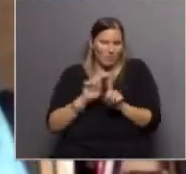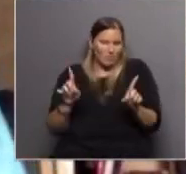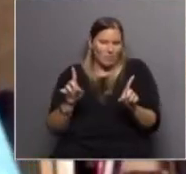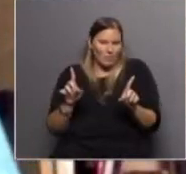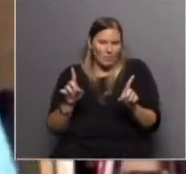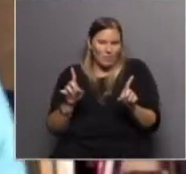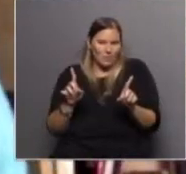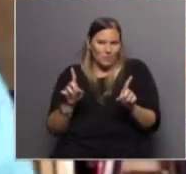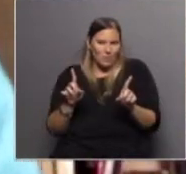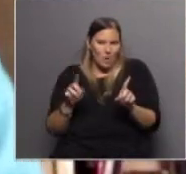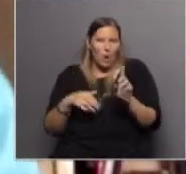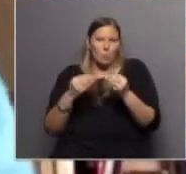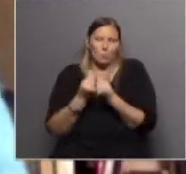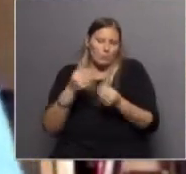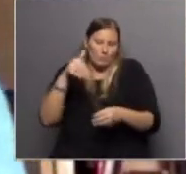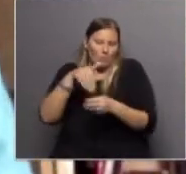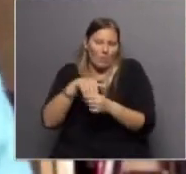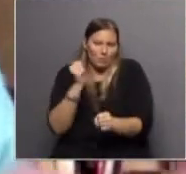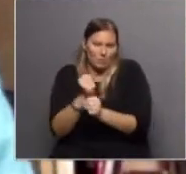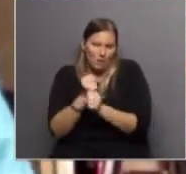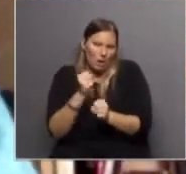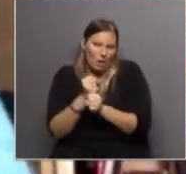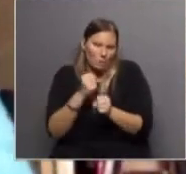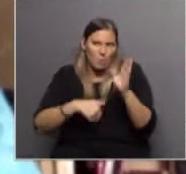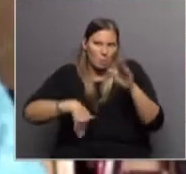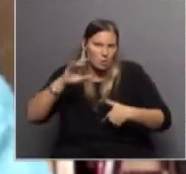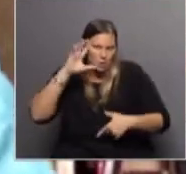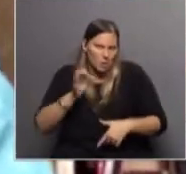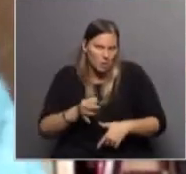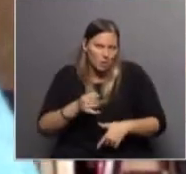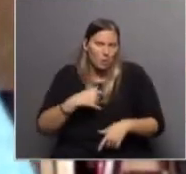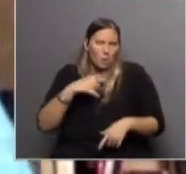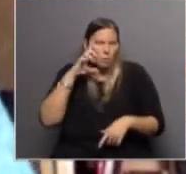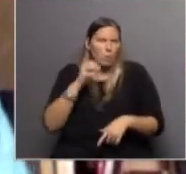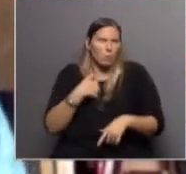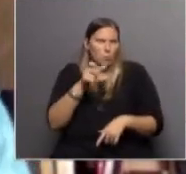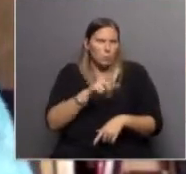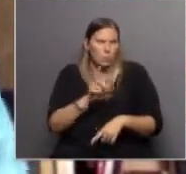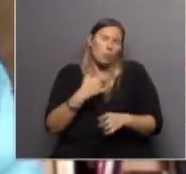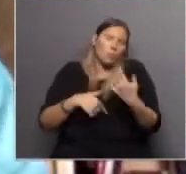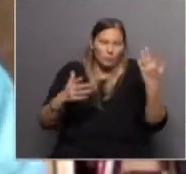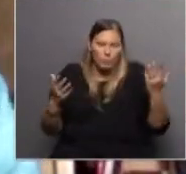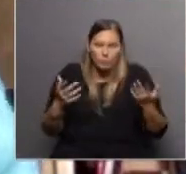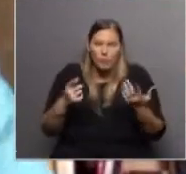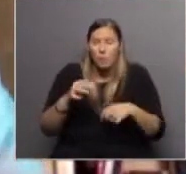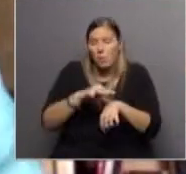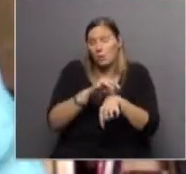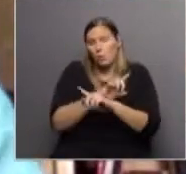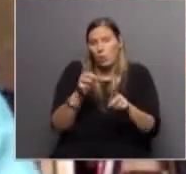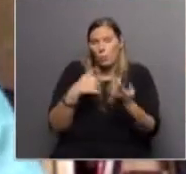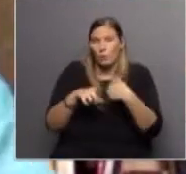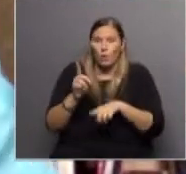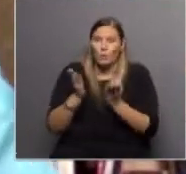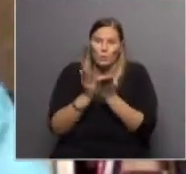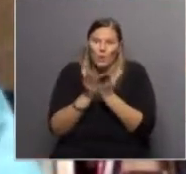República, muchísimos trabajamos ahí adentro, de hecho, no sé, la mayoría, ya ni me acuerdo si hay en que no, pero bueno, de repente los médicos no, pero todos fuimos